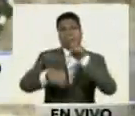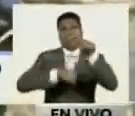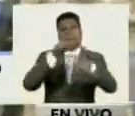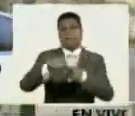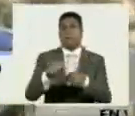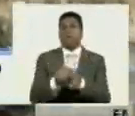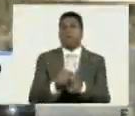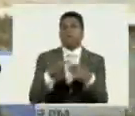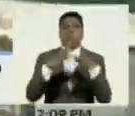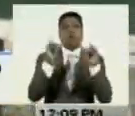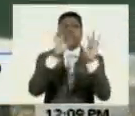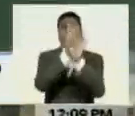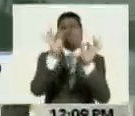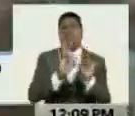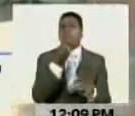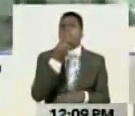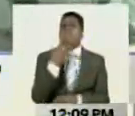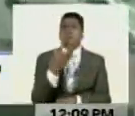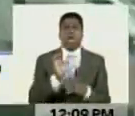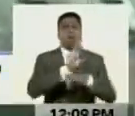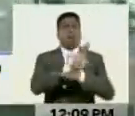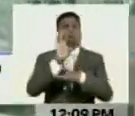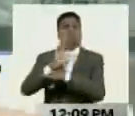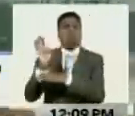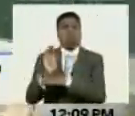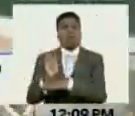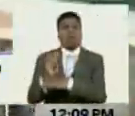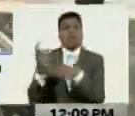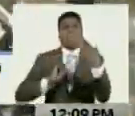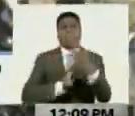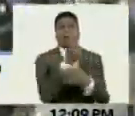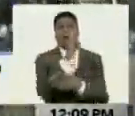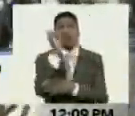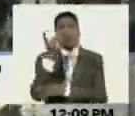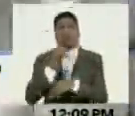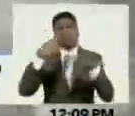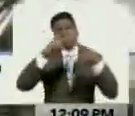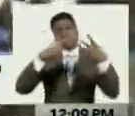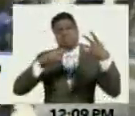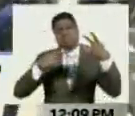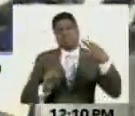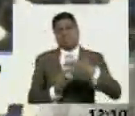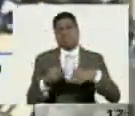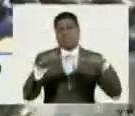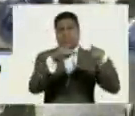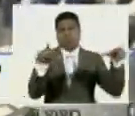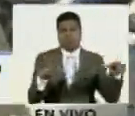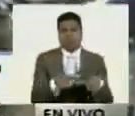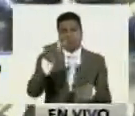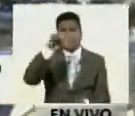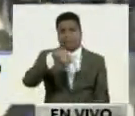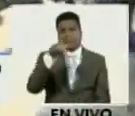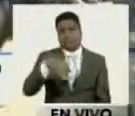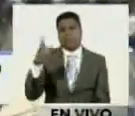método ecológico donde nos podemos distribuir en diferentes puntos de todas las parroquias de Caracas.